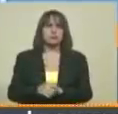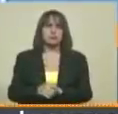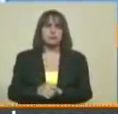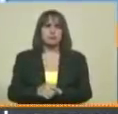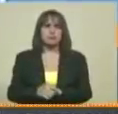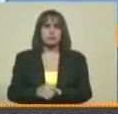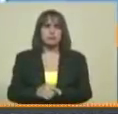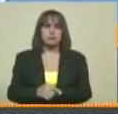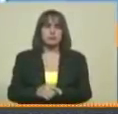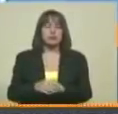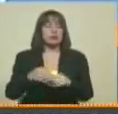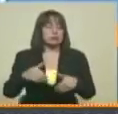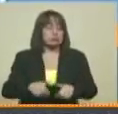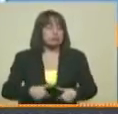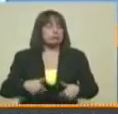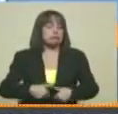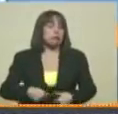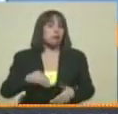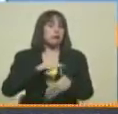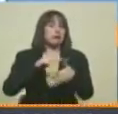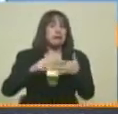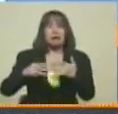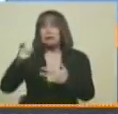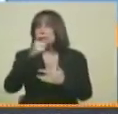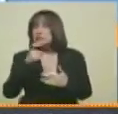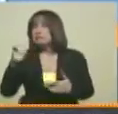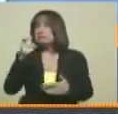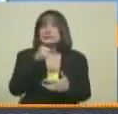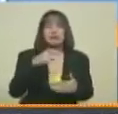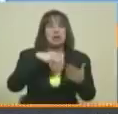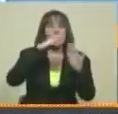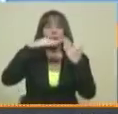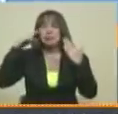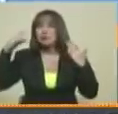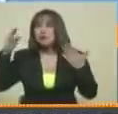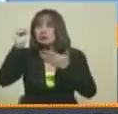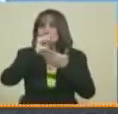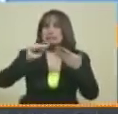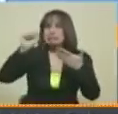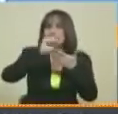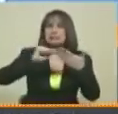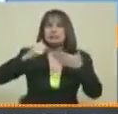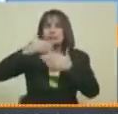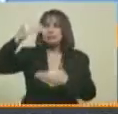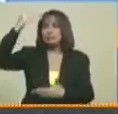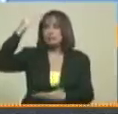a parir los materiales, ¿verdad? Y luego la pinturita, el friso, la pintura.